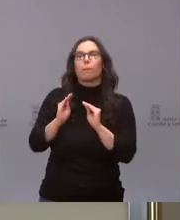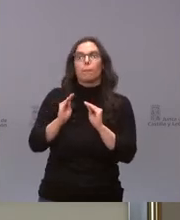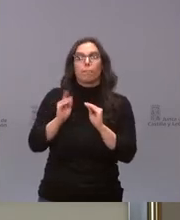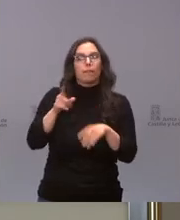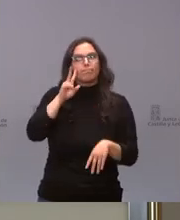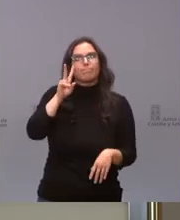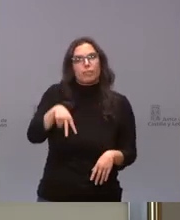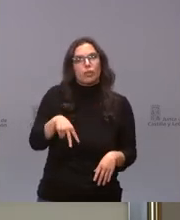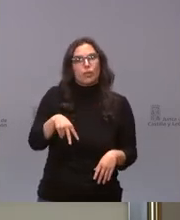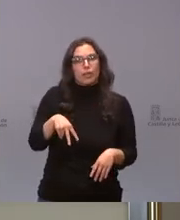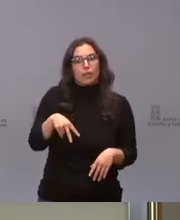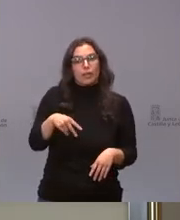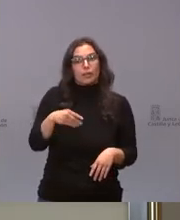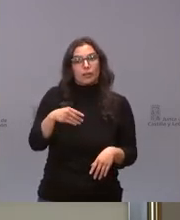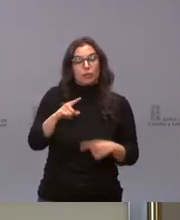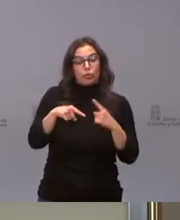reconoció que la mortalidad